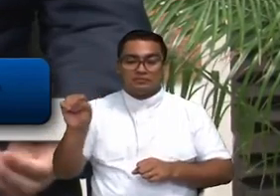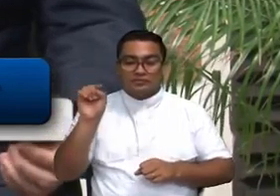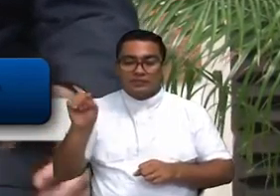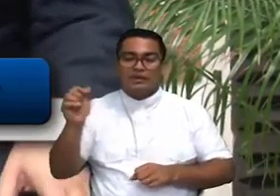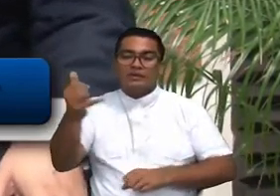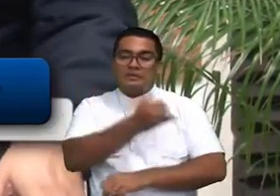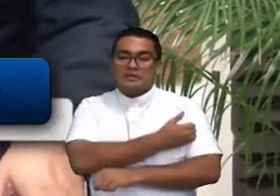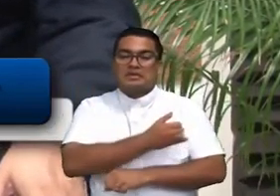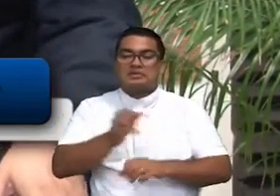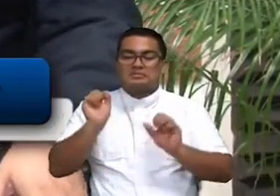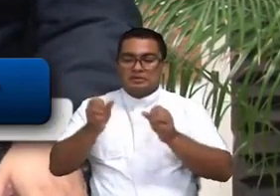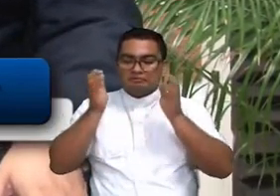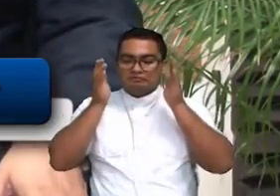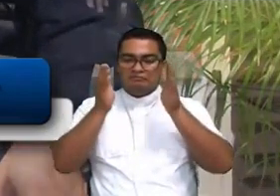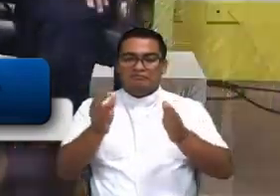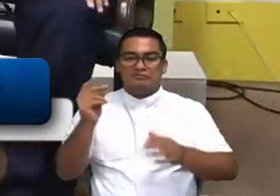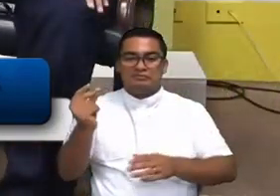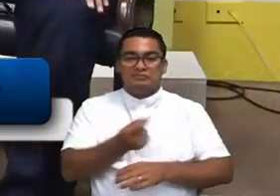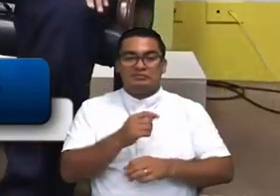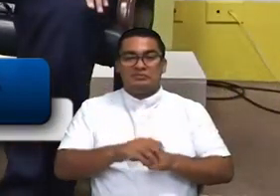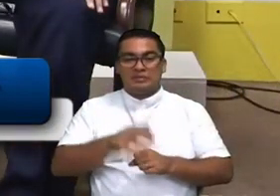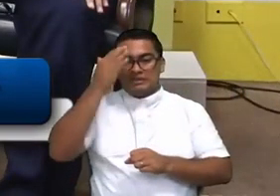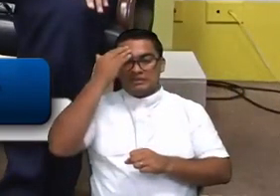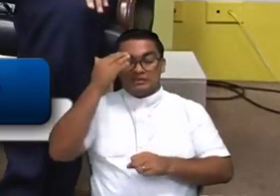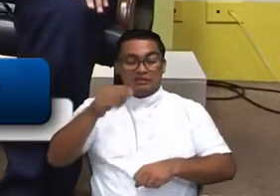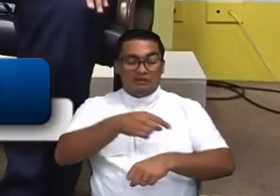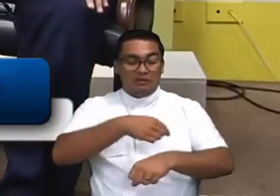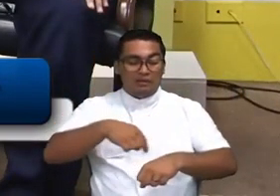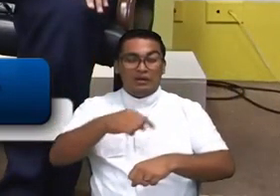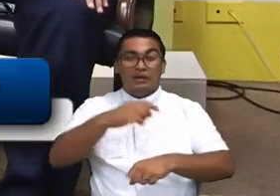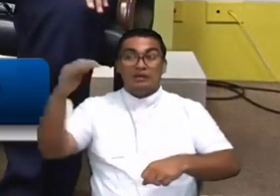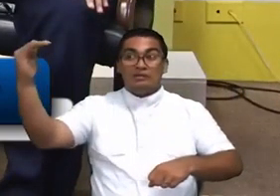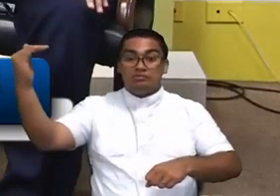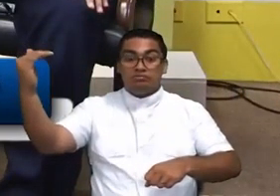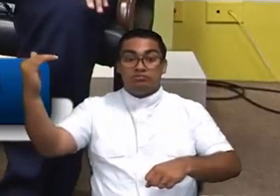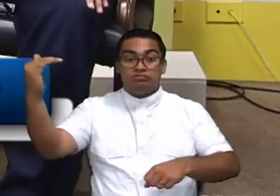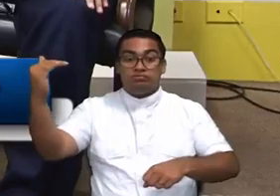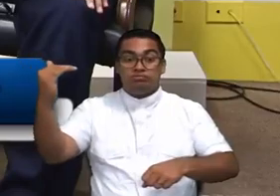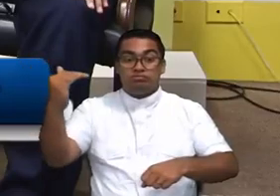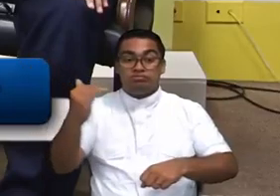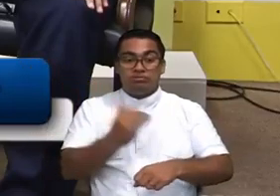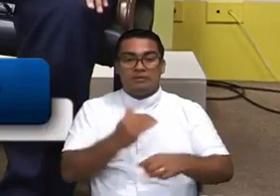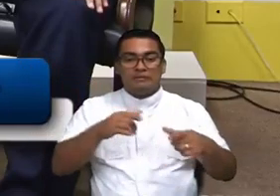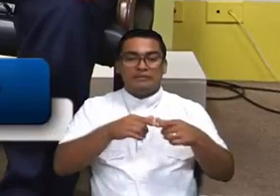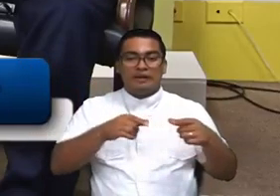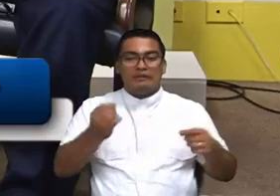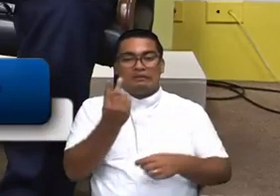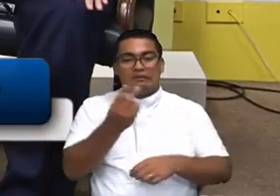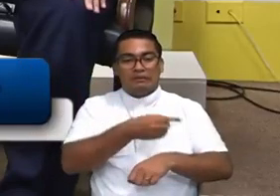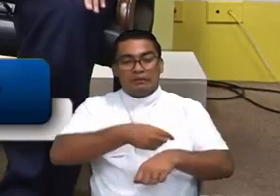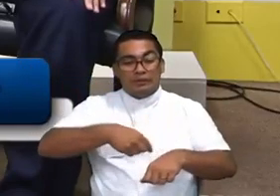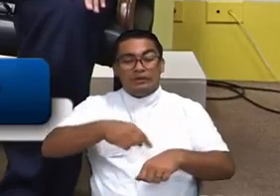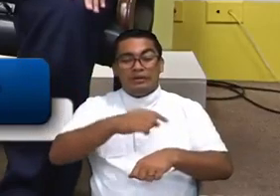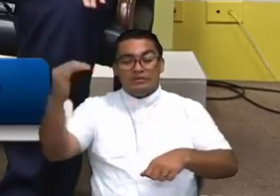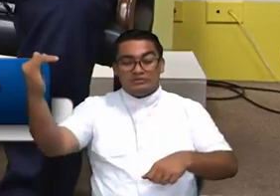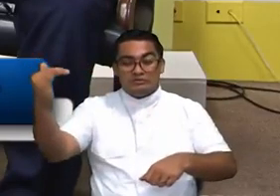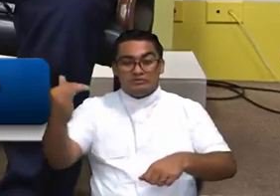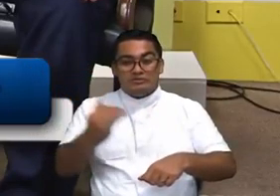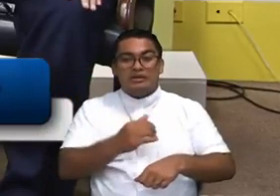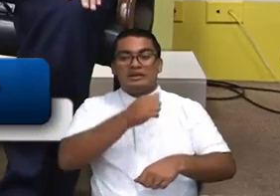la enfermedad ahí mismo. Imagínense cuántas horas se ahorraron. 2 o 3 horas de camino. 2 o 3 horas de camino, más lo que dilata el